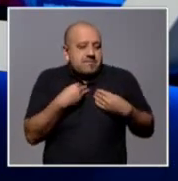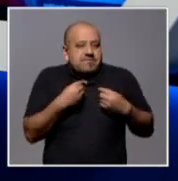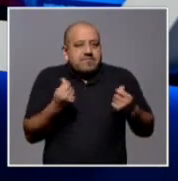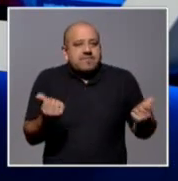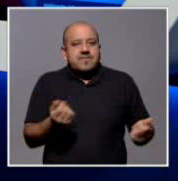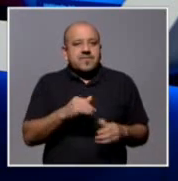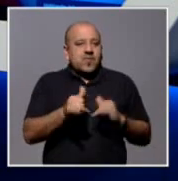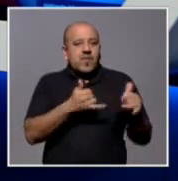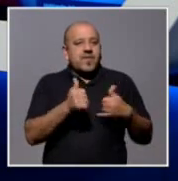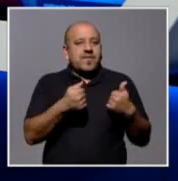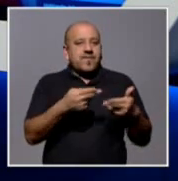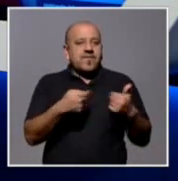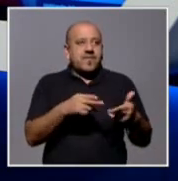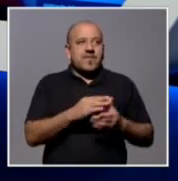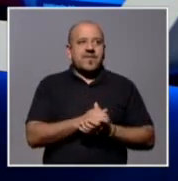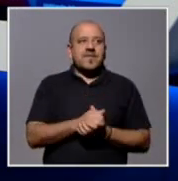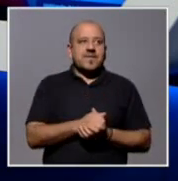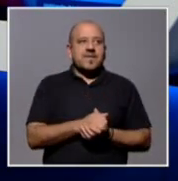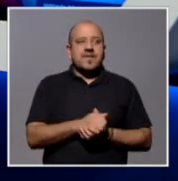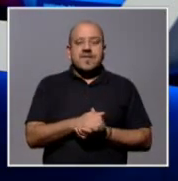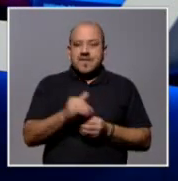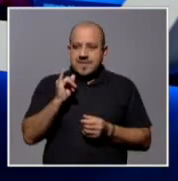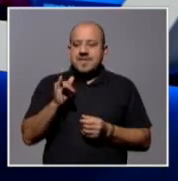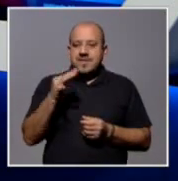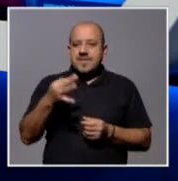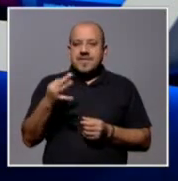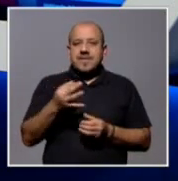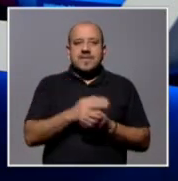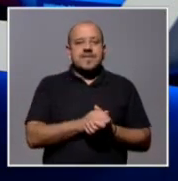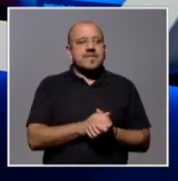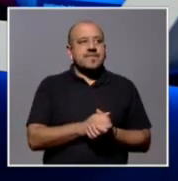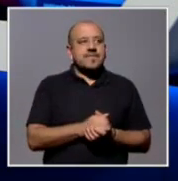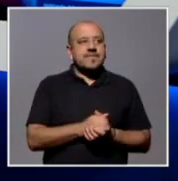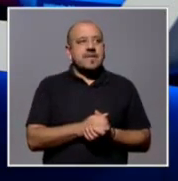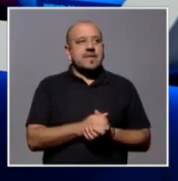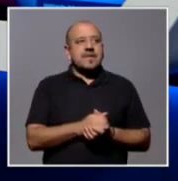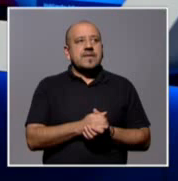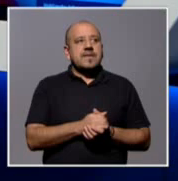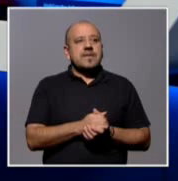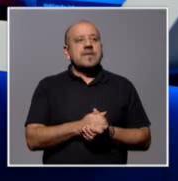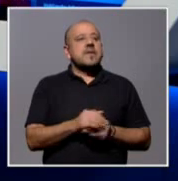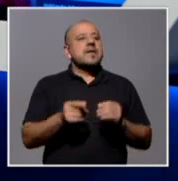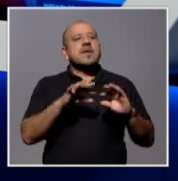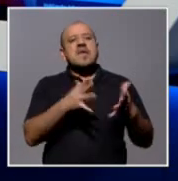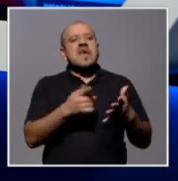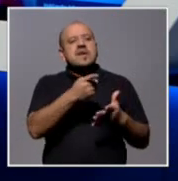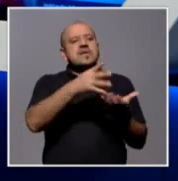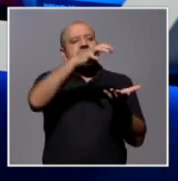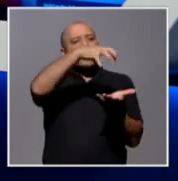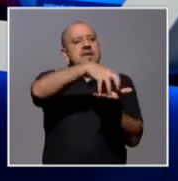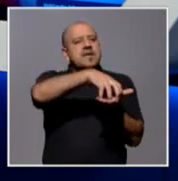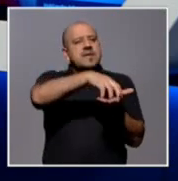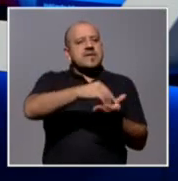llevas en la sangre. Es verdad. Bueno, Nico, primero, ¿qué es la Seven Elite